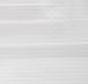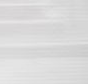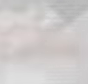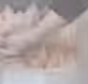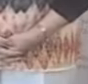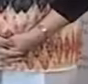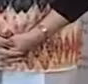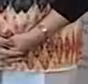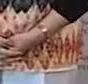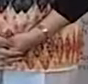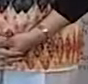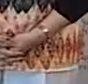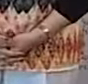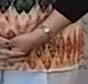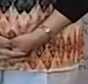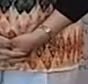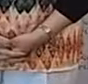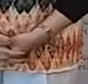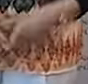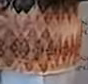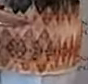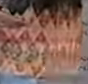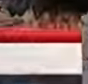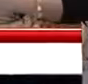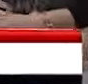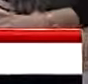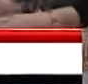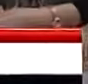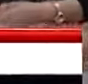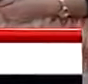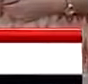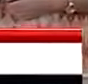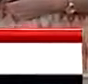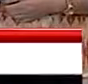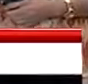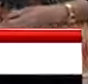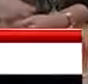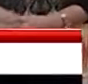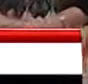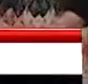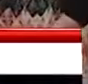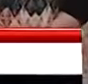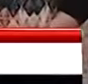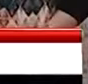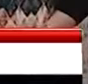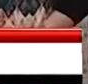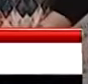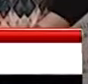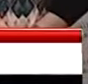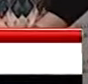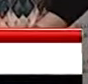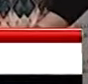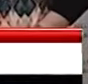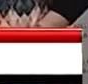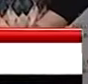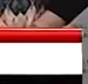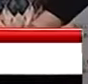Acabamos de finalizar hace unos minutos una reunión con la comisión de alto